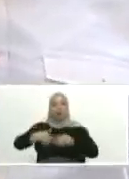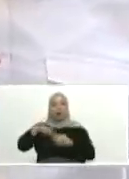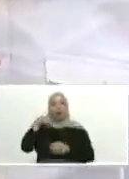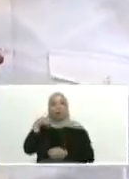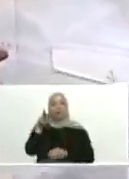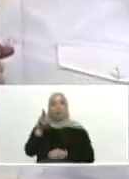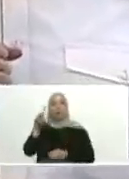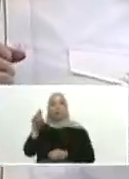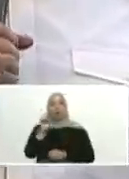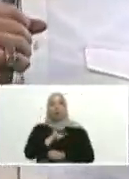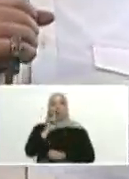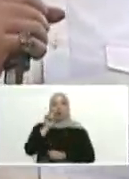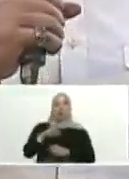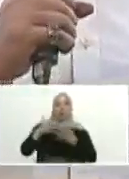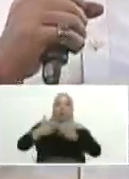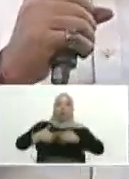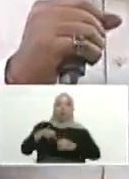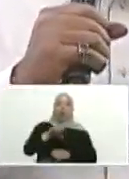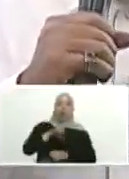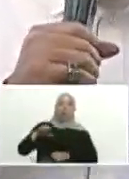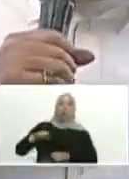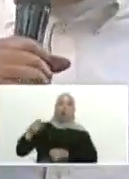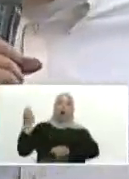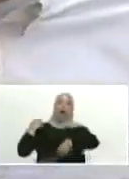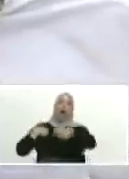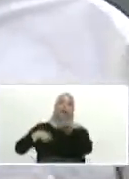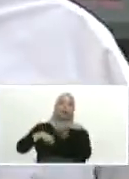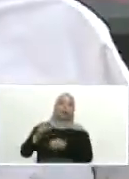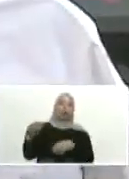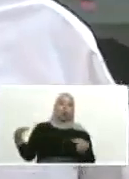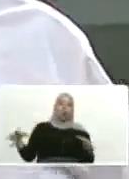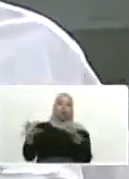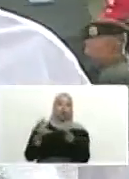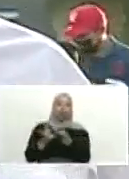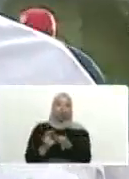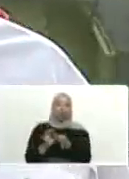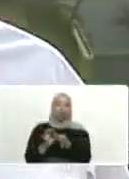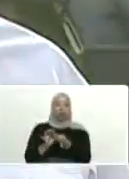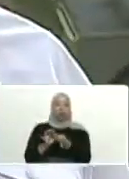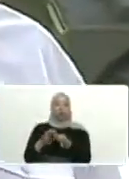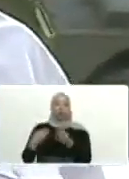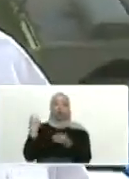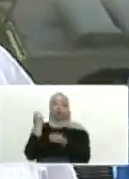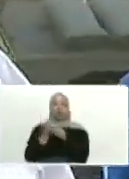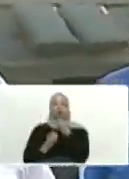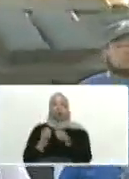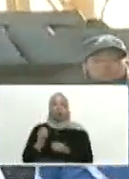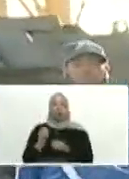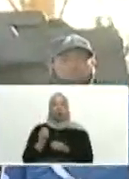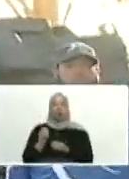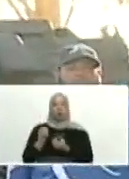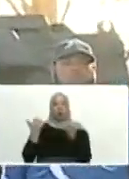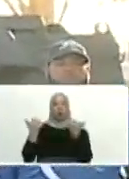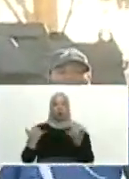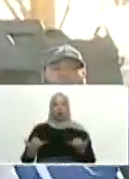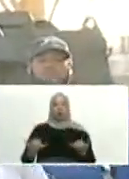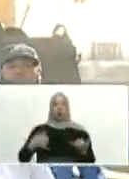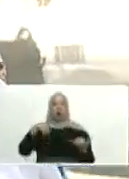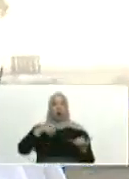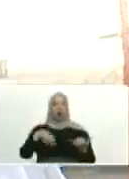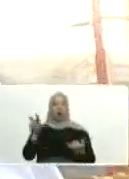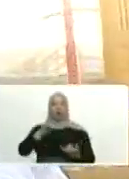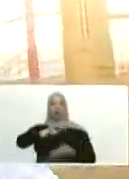es una de las Alianza una asociación una asociación estratégica y esto se hizo acá para quedarse y ahora hacer